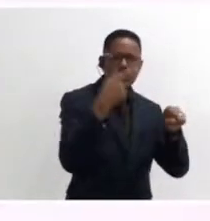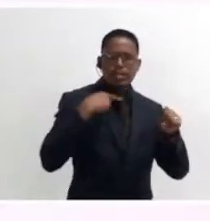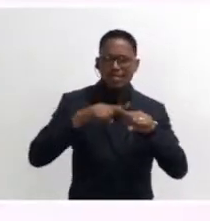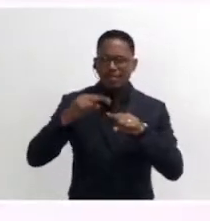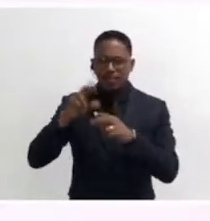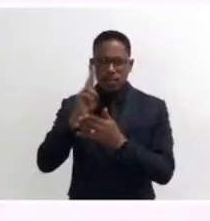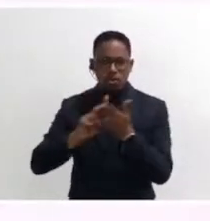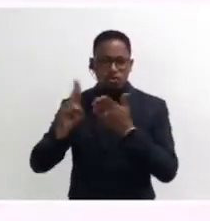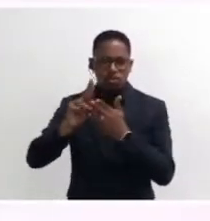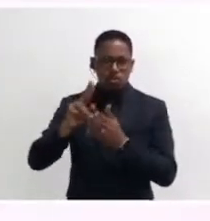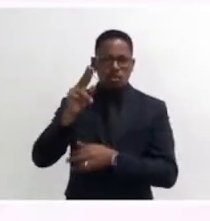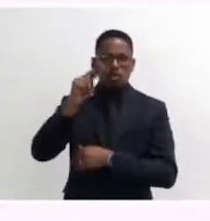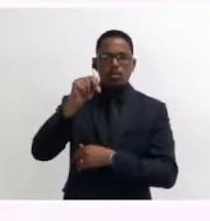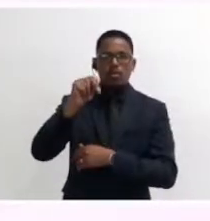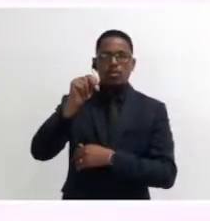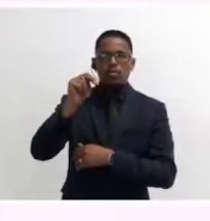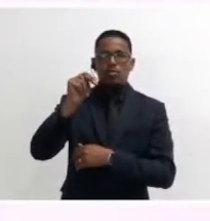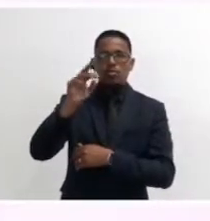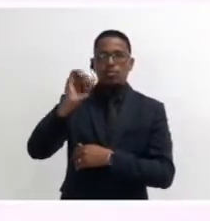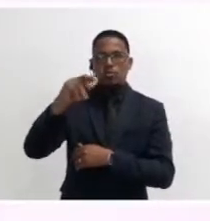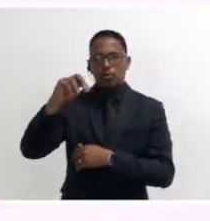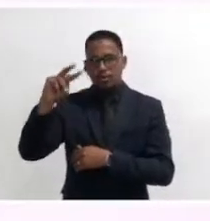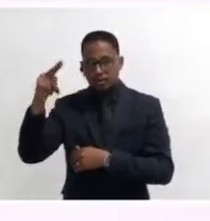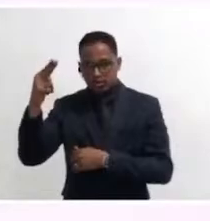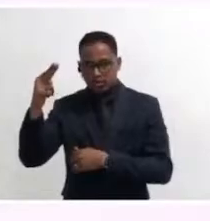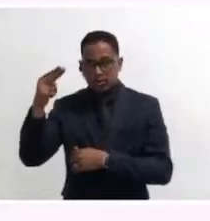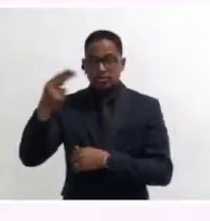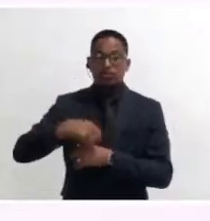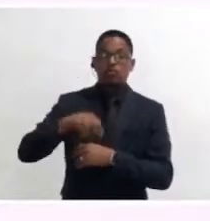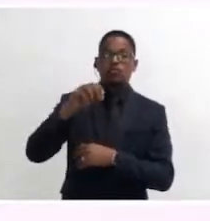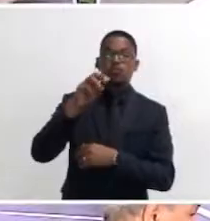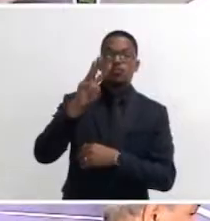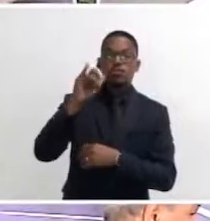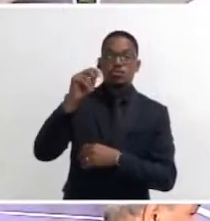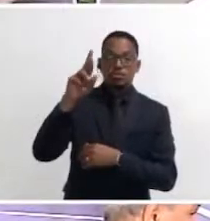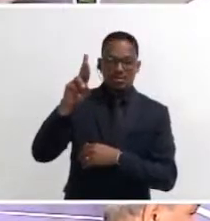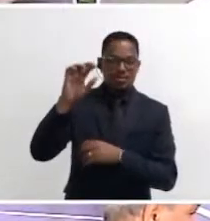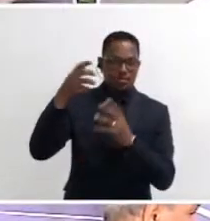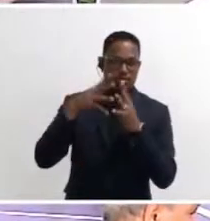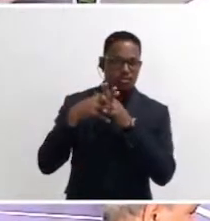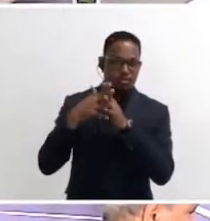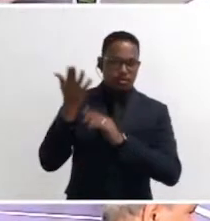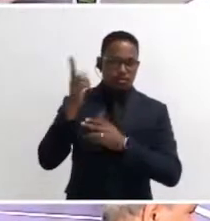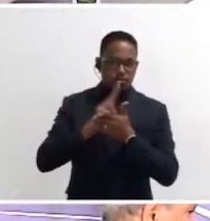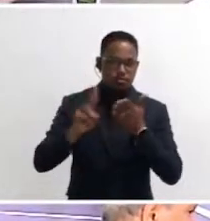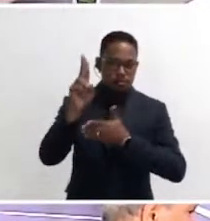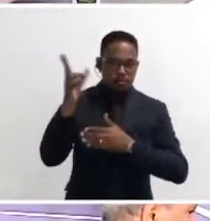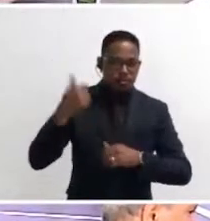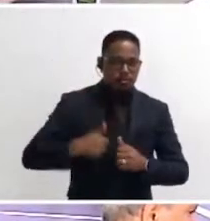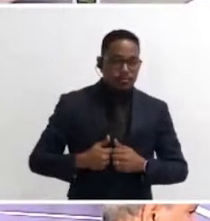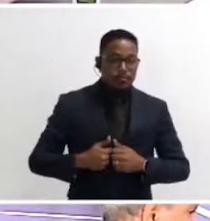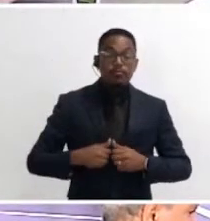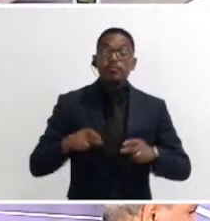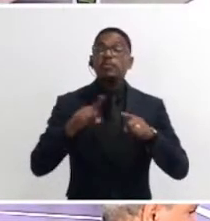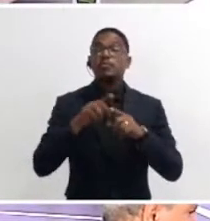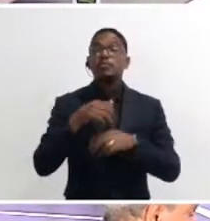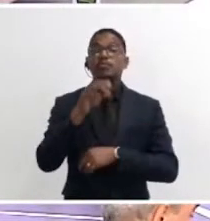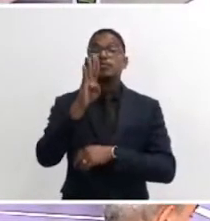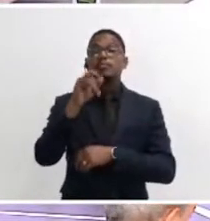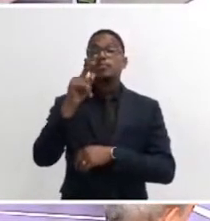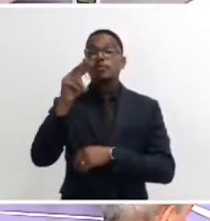Universidad Northwestern. En el 2025 completará una maestría en arquitectura en el